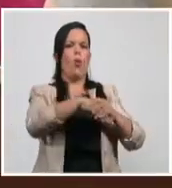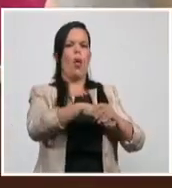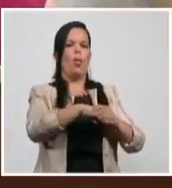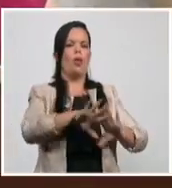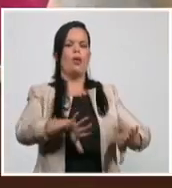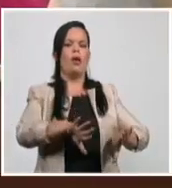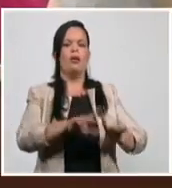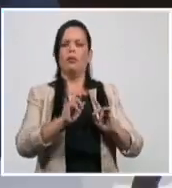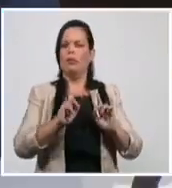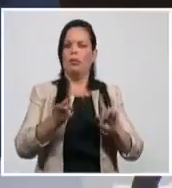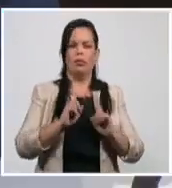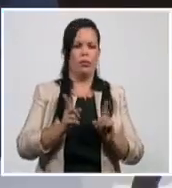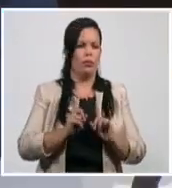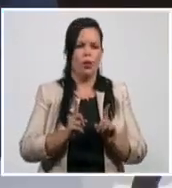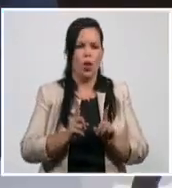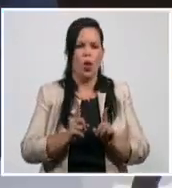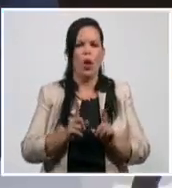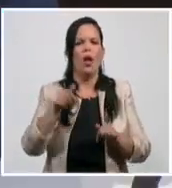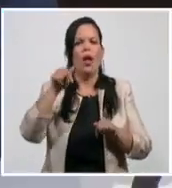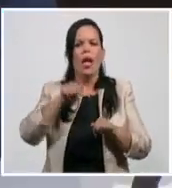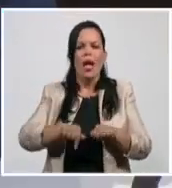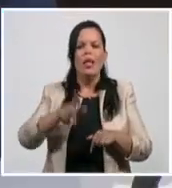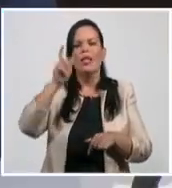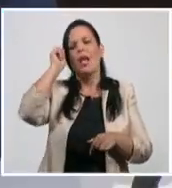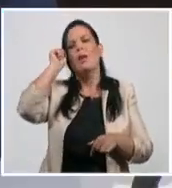No. Esa experiencia hay que escribirla